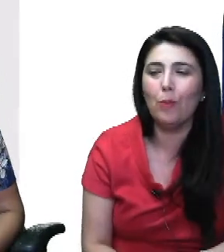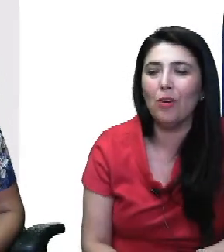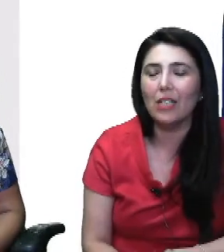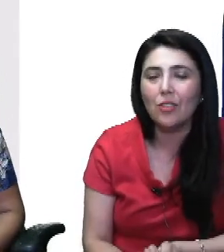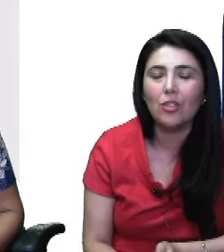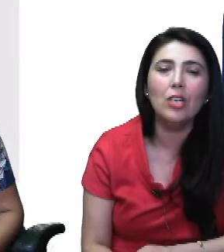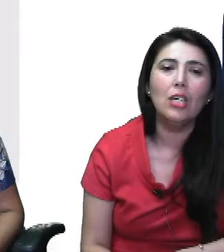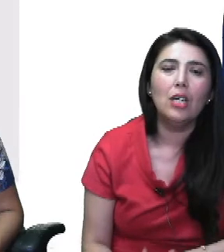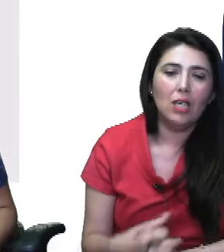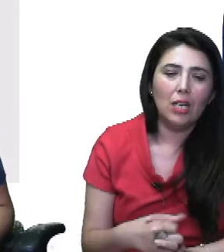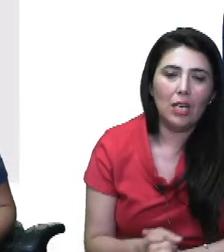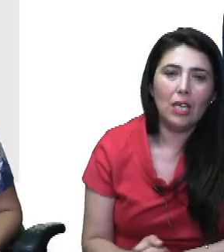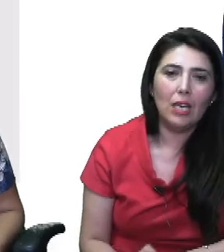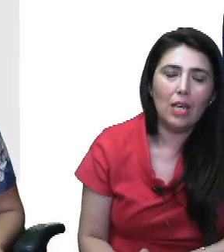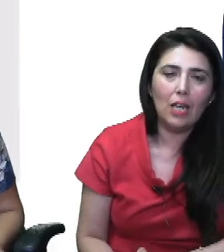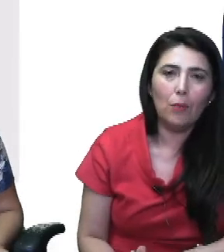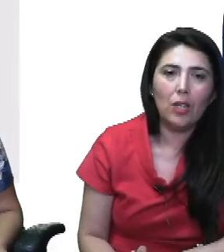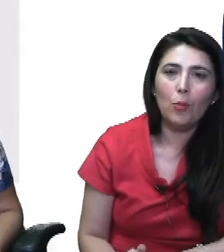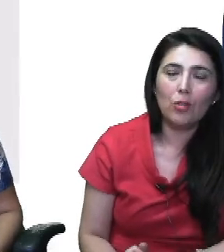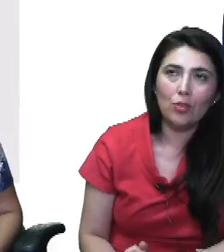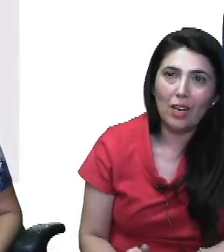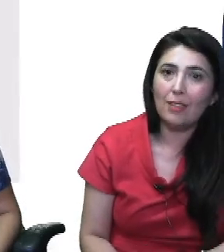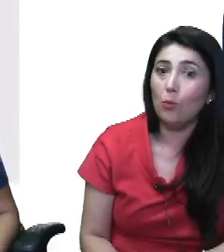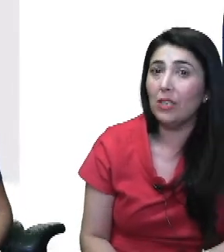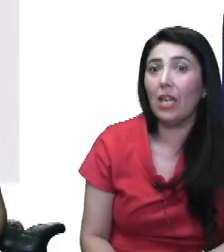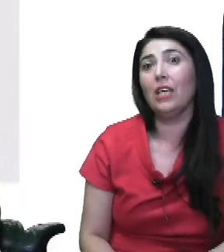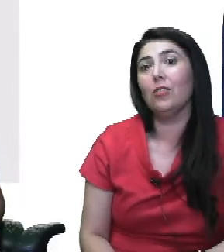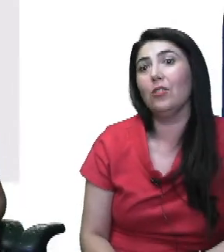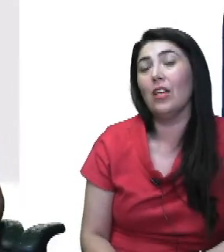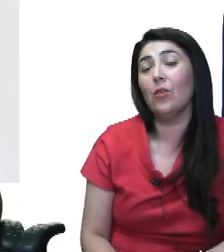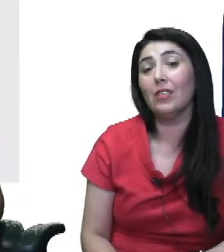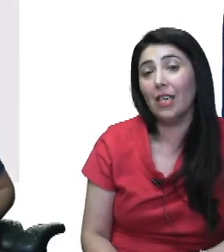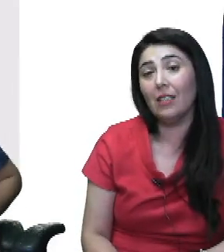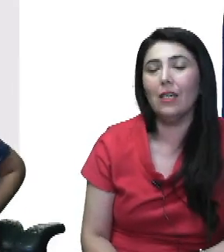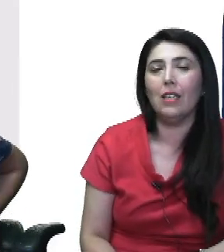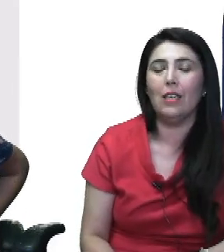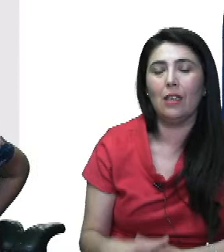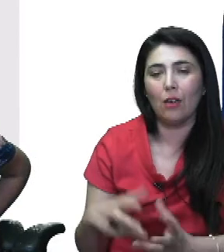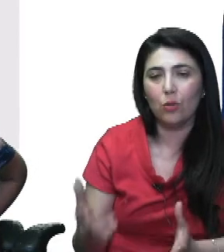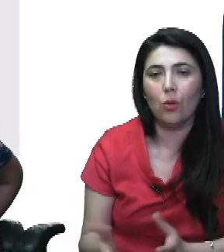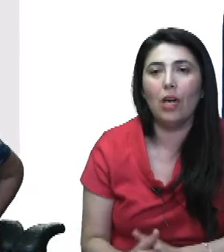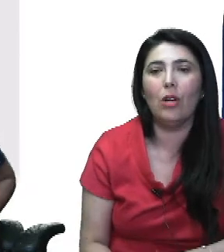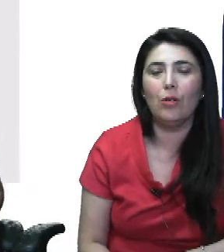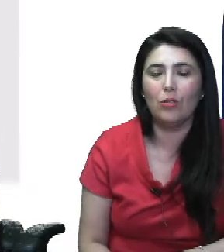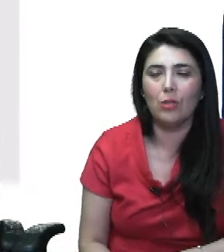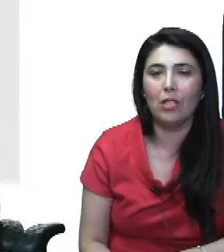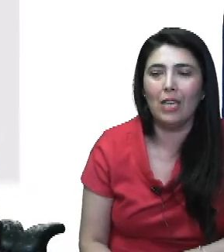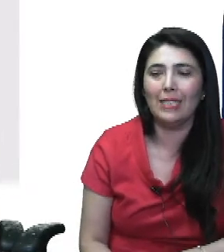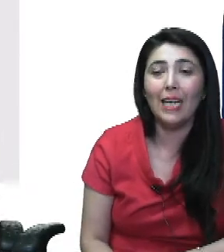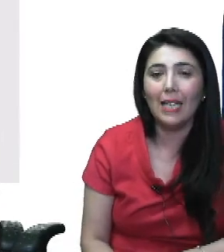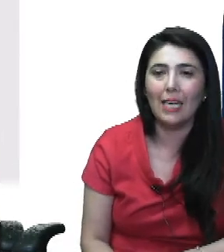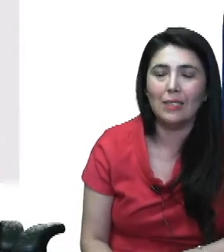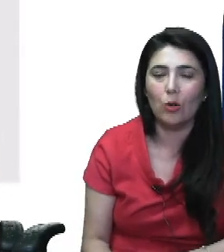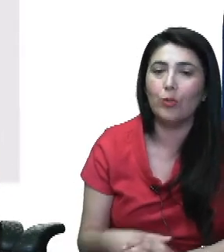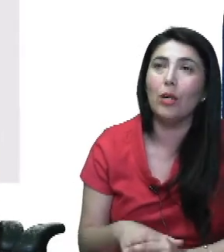visto alguna publicación que es el modelo de protección de la salud mental en la gestión del riesgo de desastre, que contó con la colaboración de